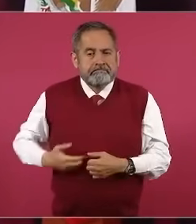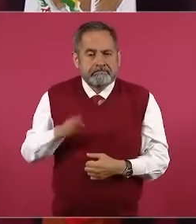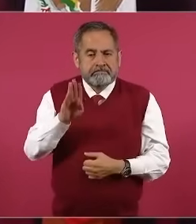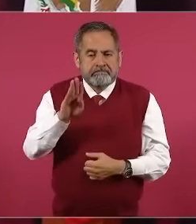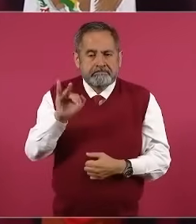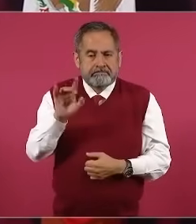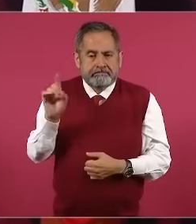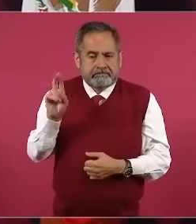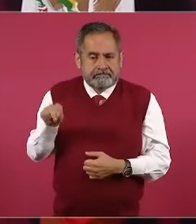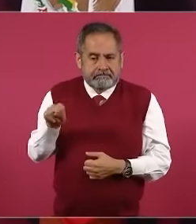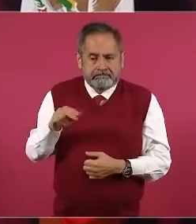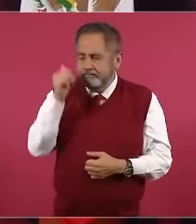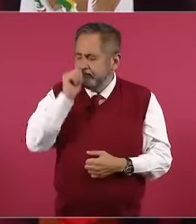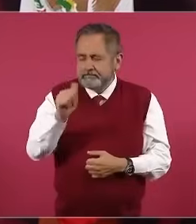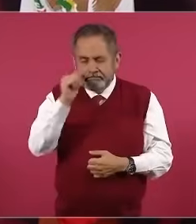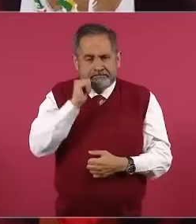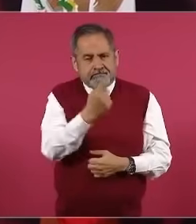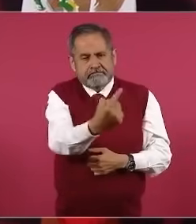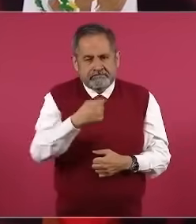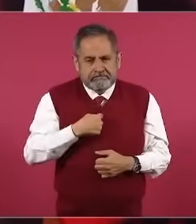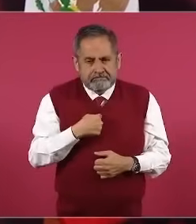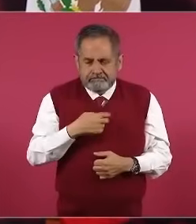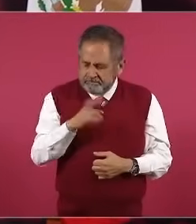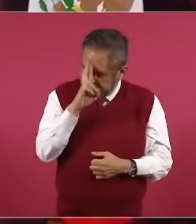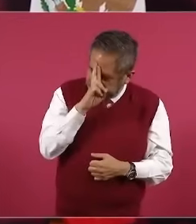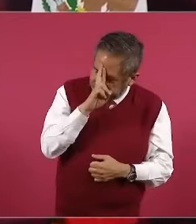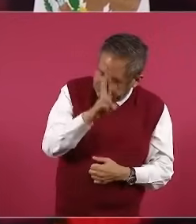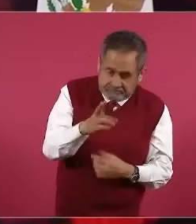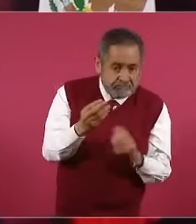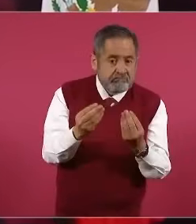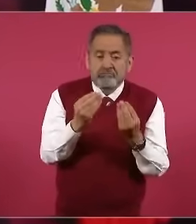siempre, siempre, siempre es muy respetuoso.